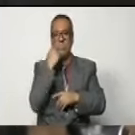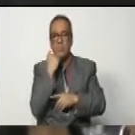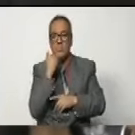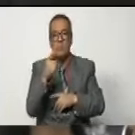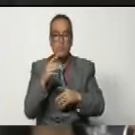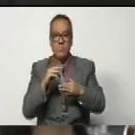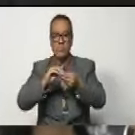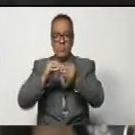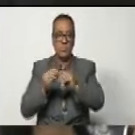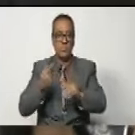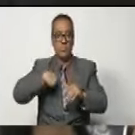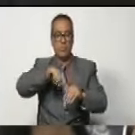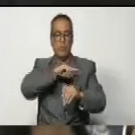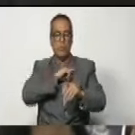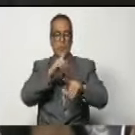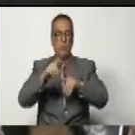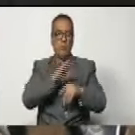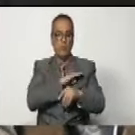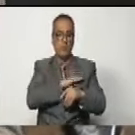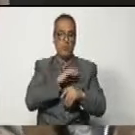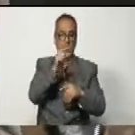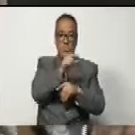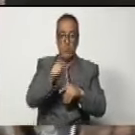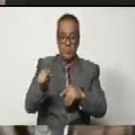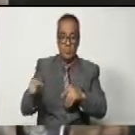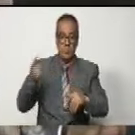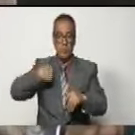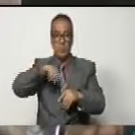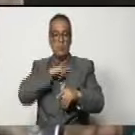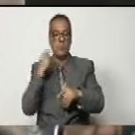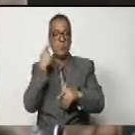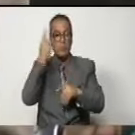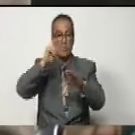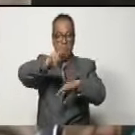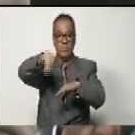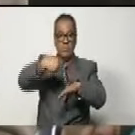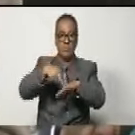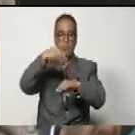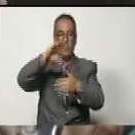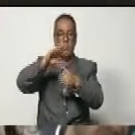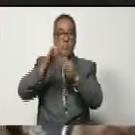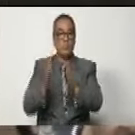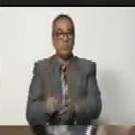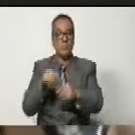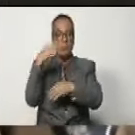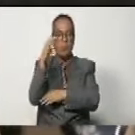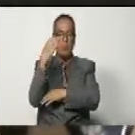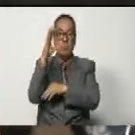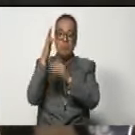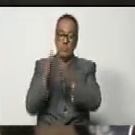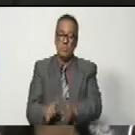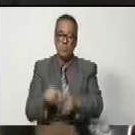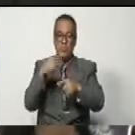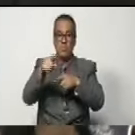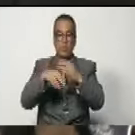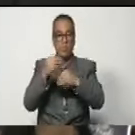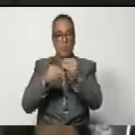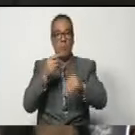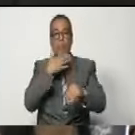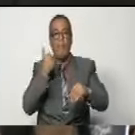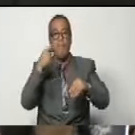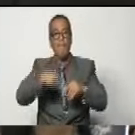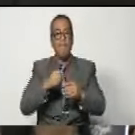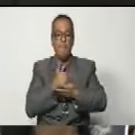la recuperación de nuestros derechos como ciudadanos y de nuestra gloria nacional como americanos colombianos, ¿serán acaso los